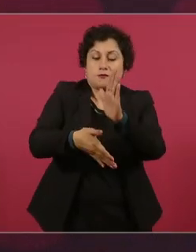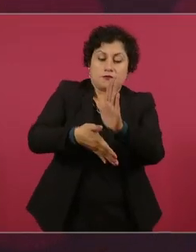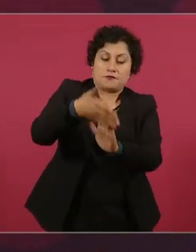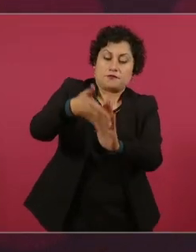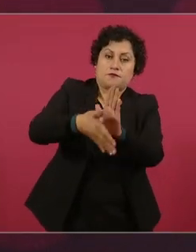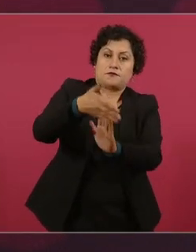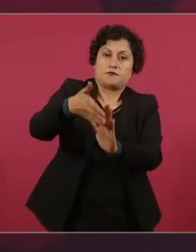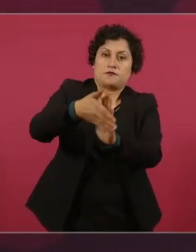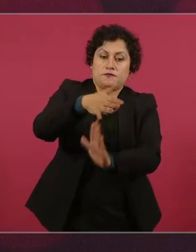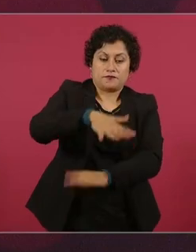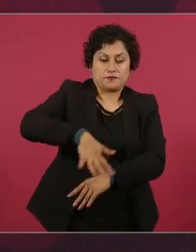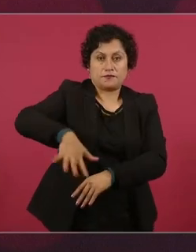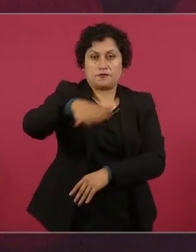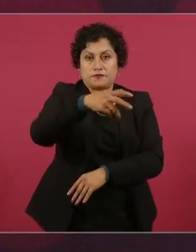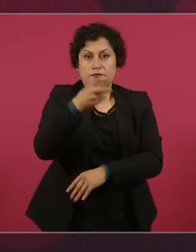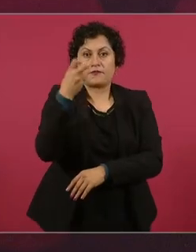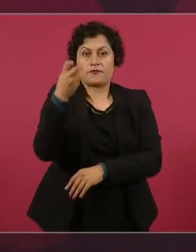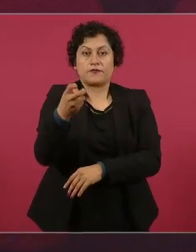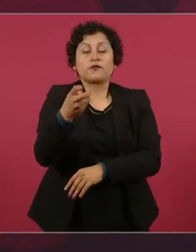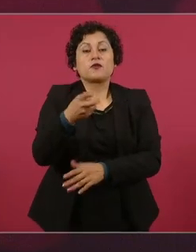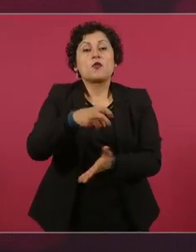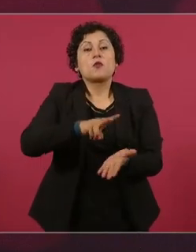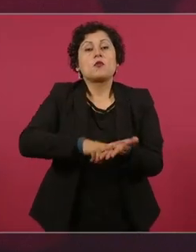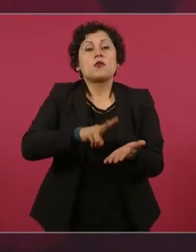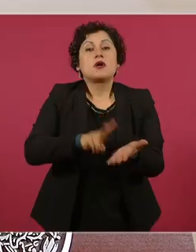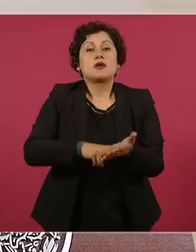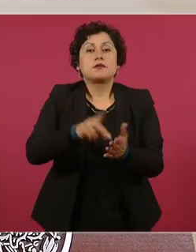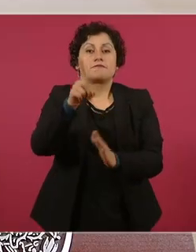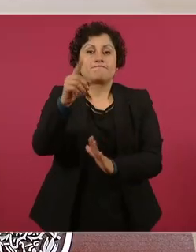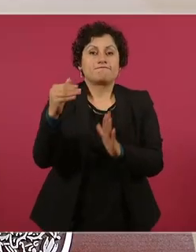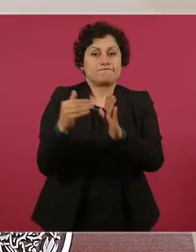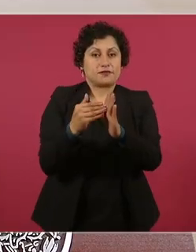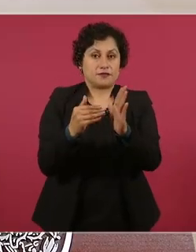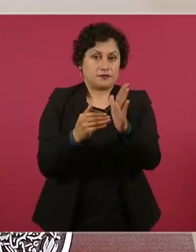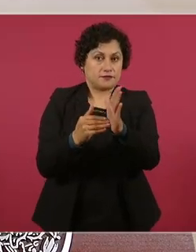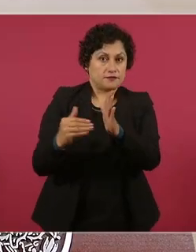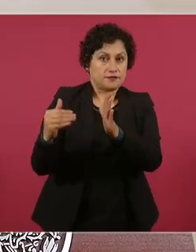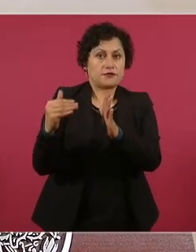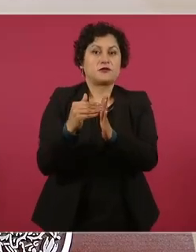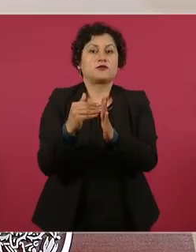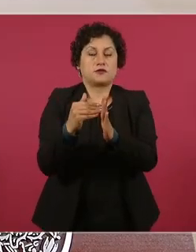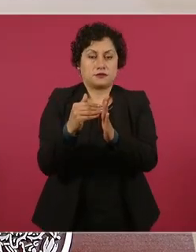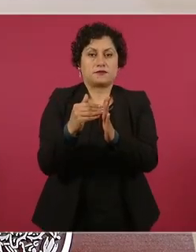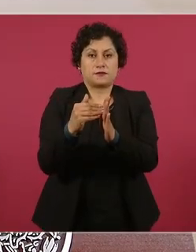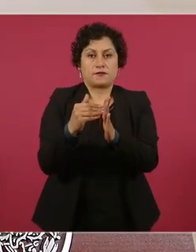y se hace un año,